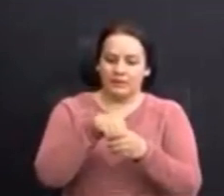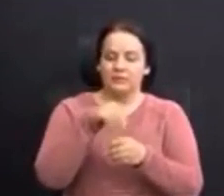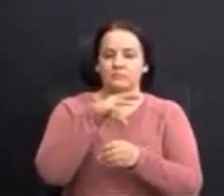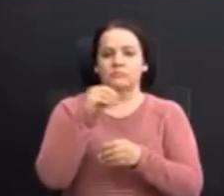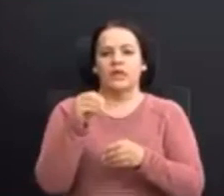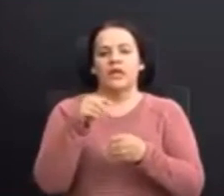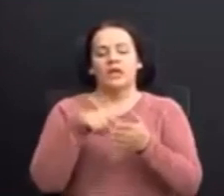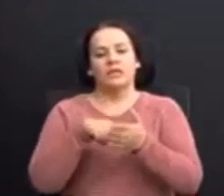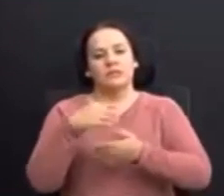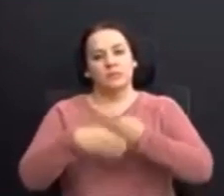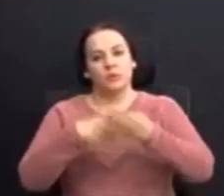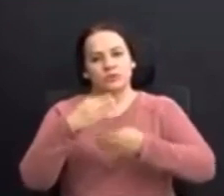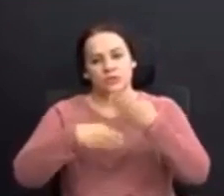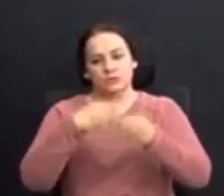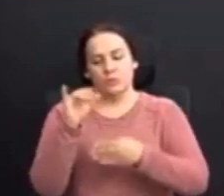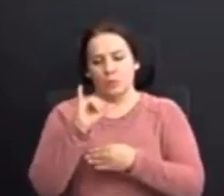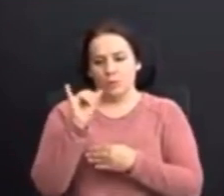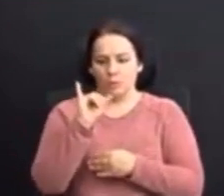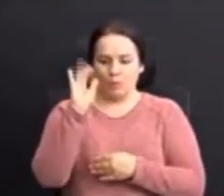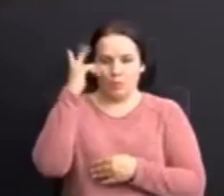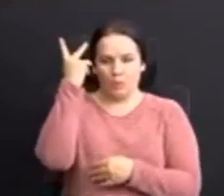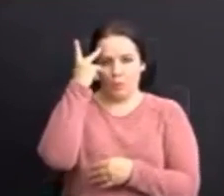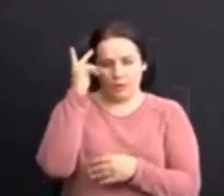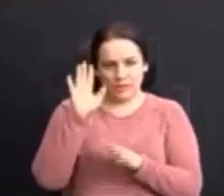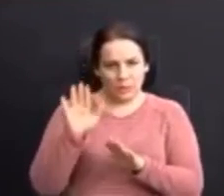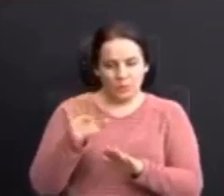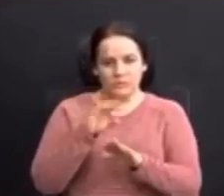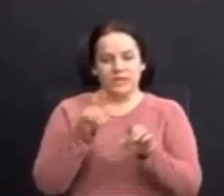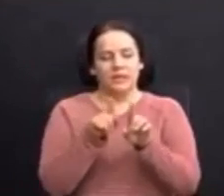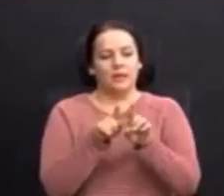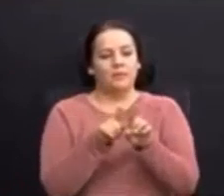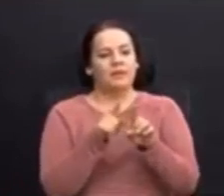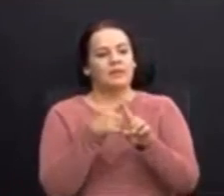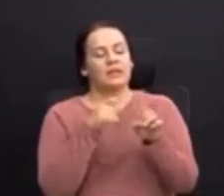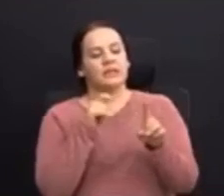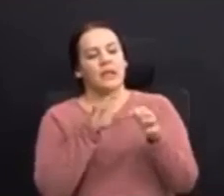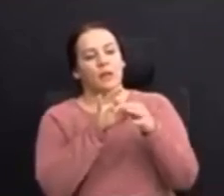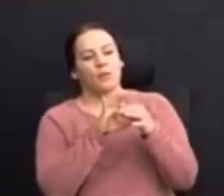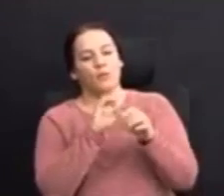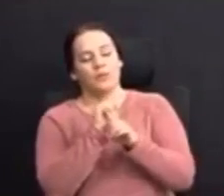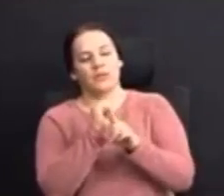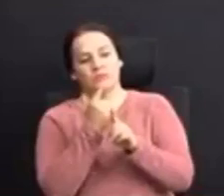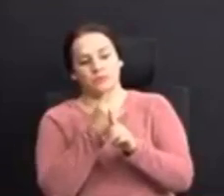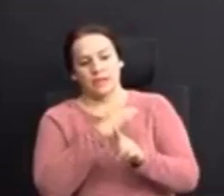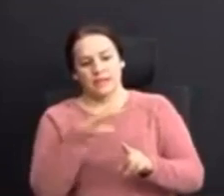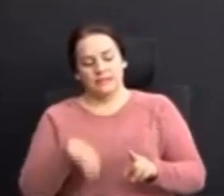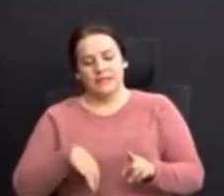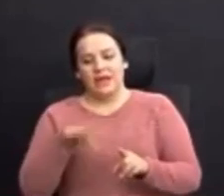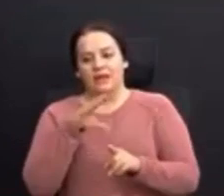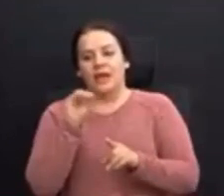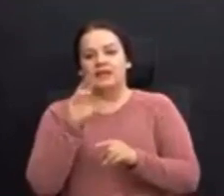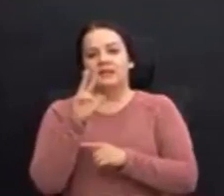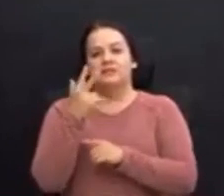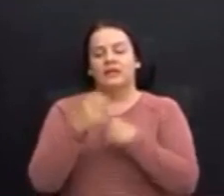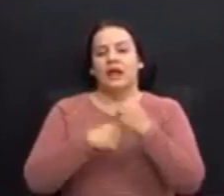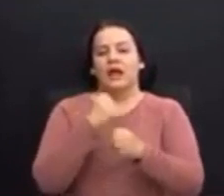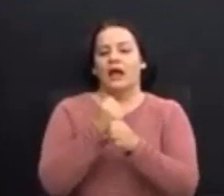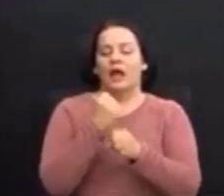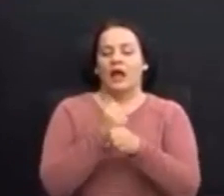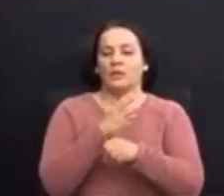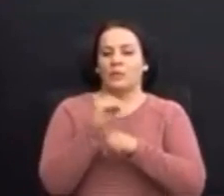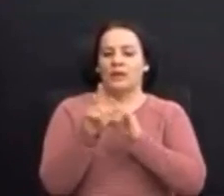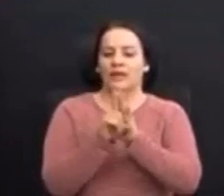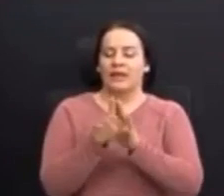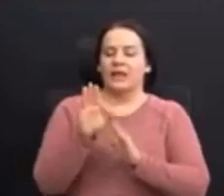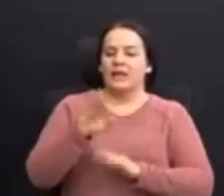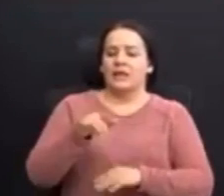valoraríamos usted desde su posición y desde la bancada de la Unidad lo que se podría esperar para este tercer año de legislatura? Este no es momento para pensar en